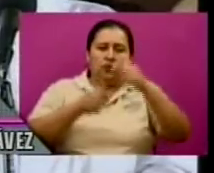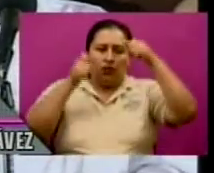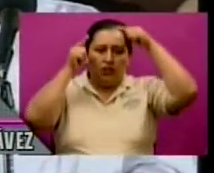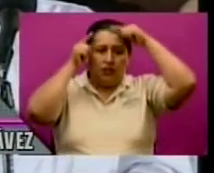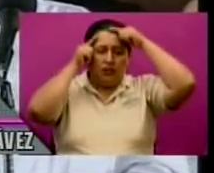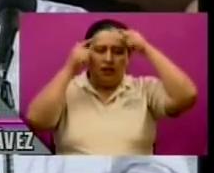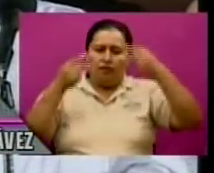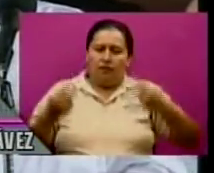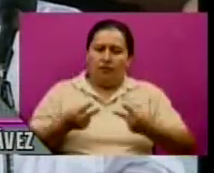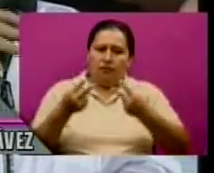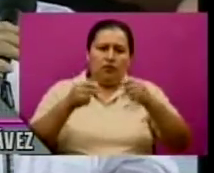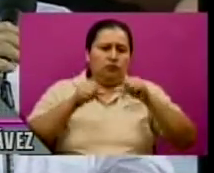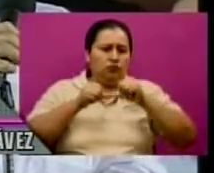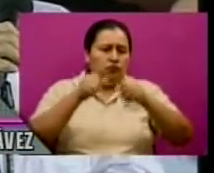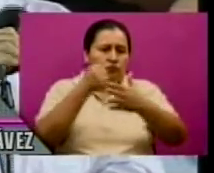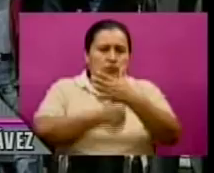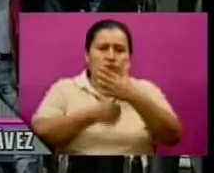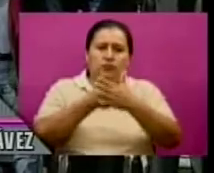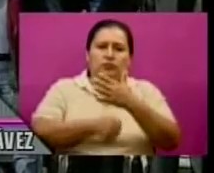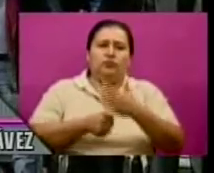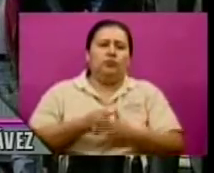¡Chávez vive!